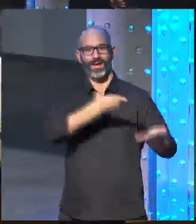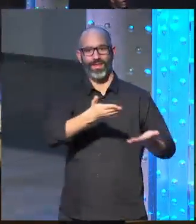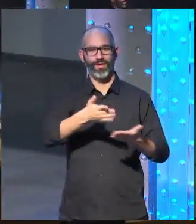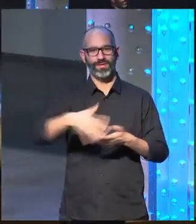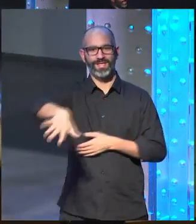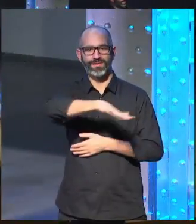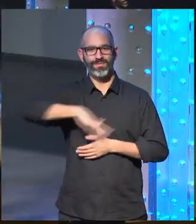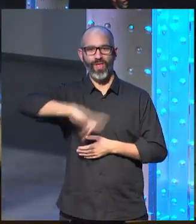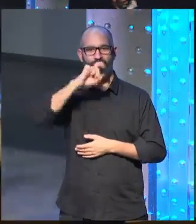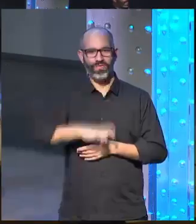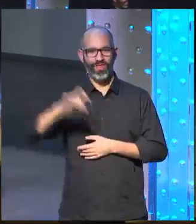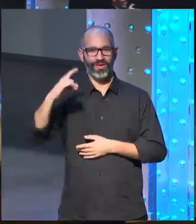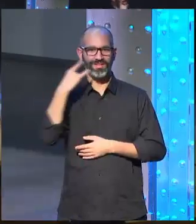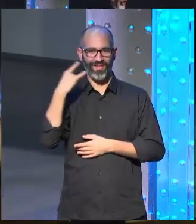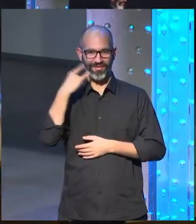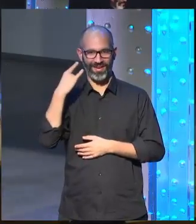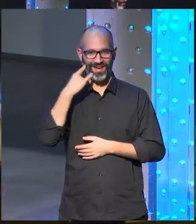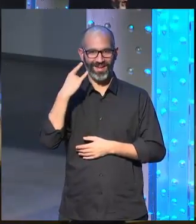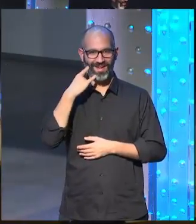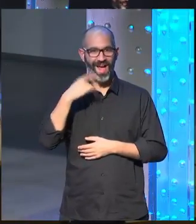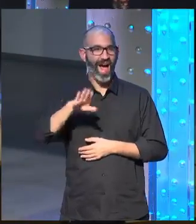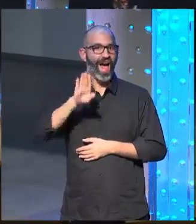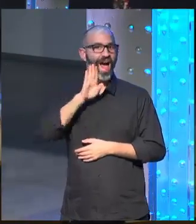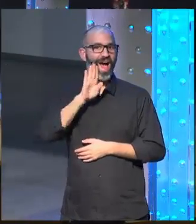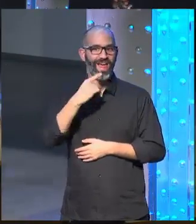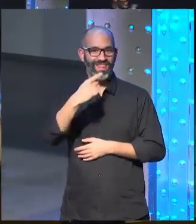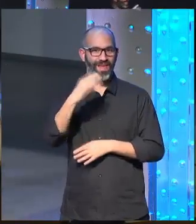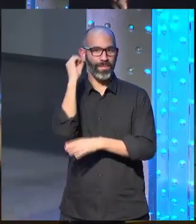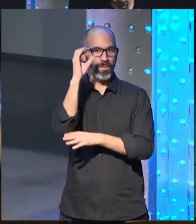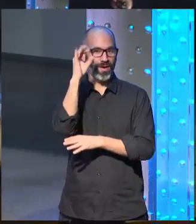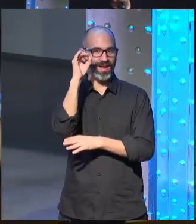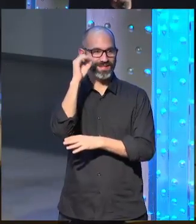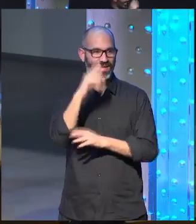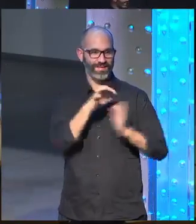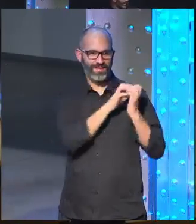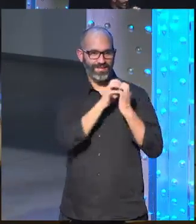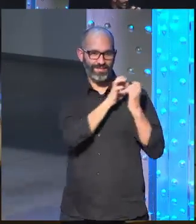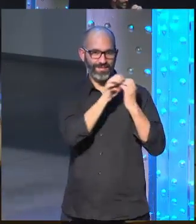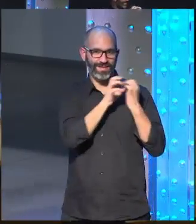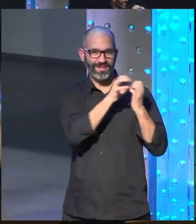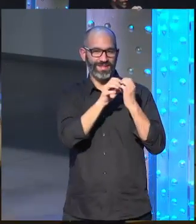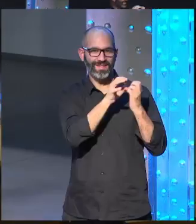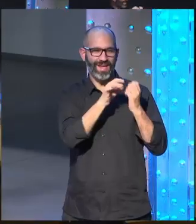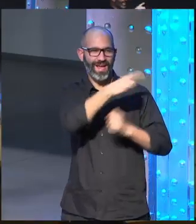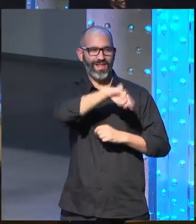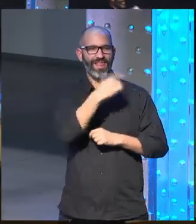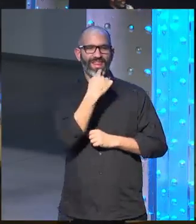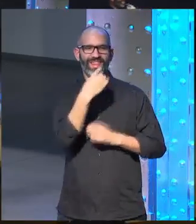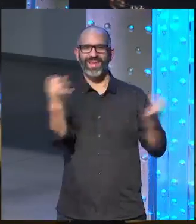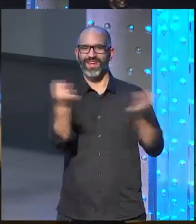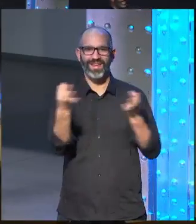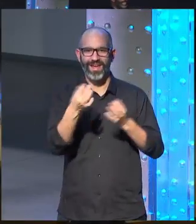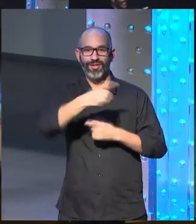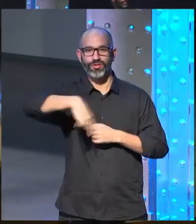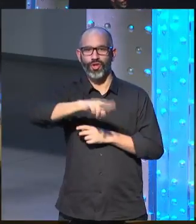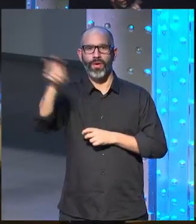al espacio de Fundación Telefónica. Nos decían nuestros ponentes ahora, ahí, justo cuando estábamos esperando para entrar, que